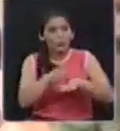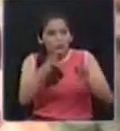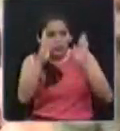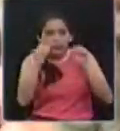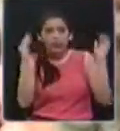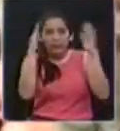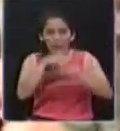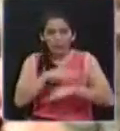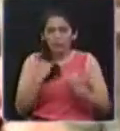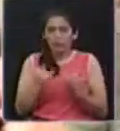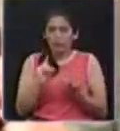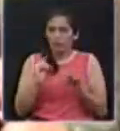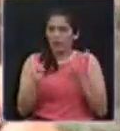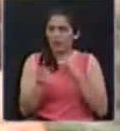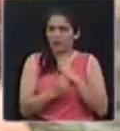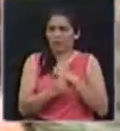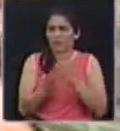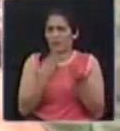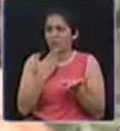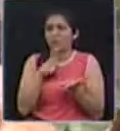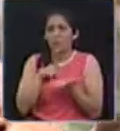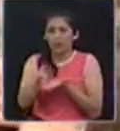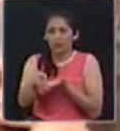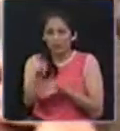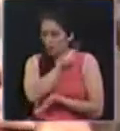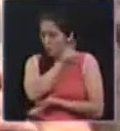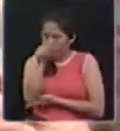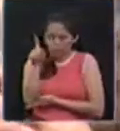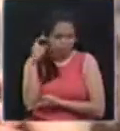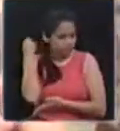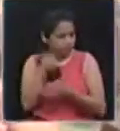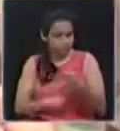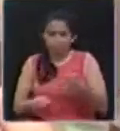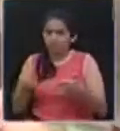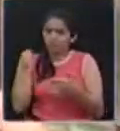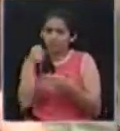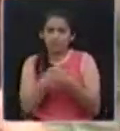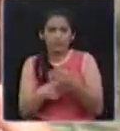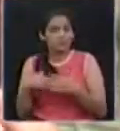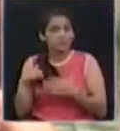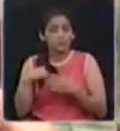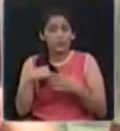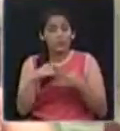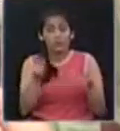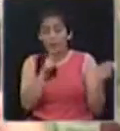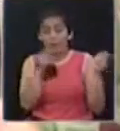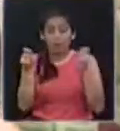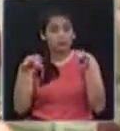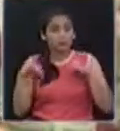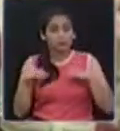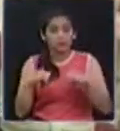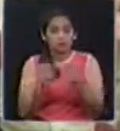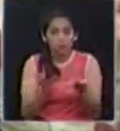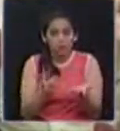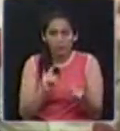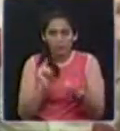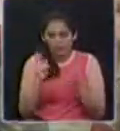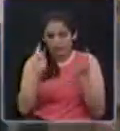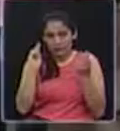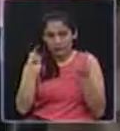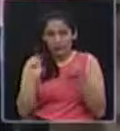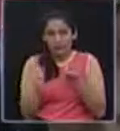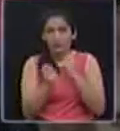todos los ecuatorianos. Estuvieron médicos, enfermeros y estudiantes. De una salud gratuita que se privatice,